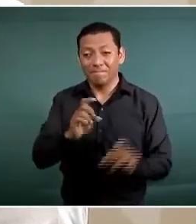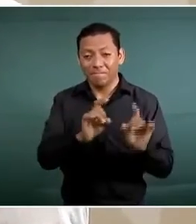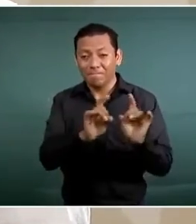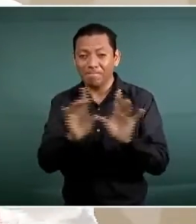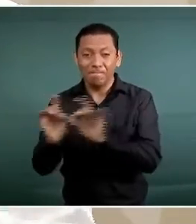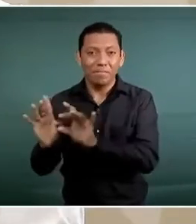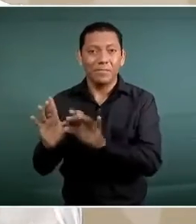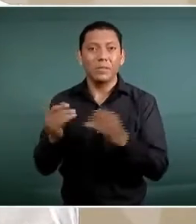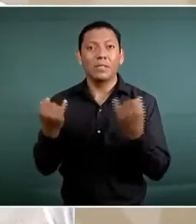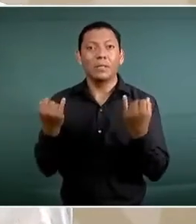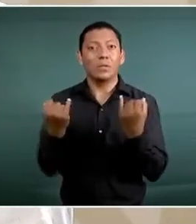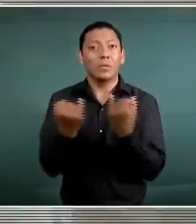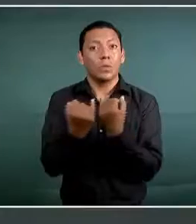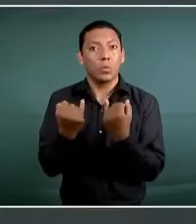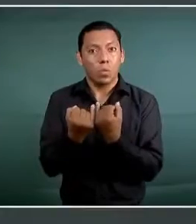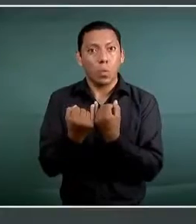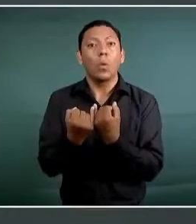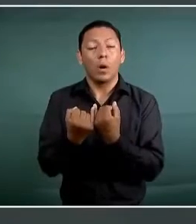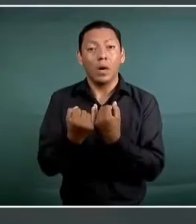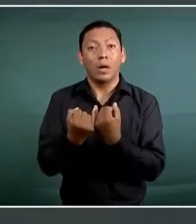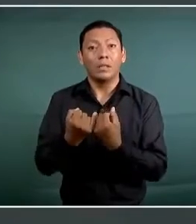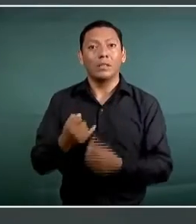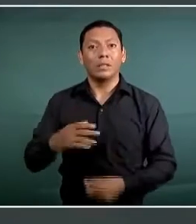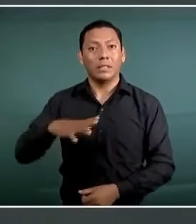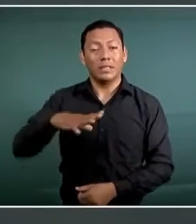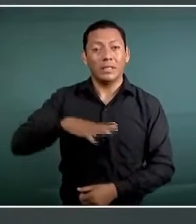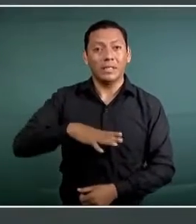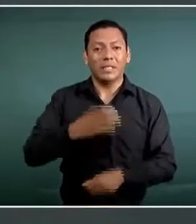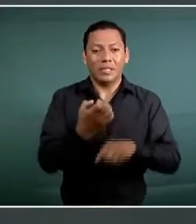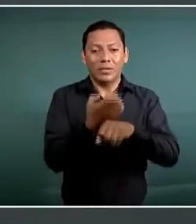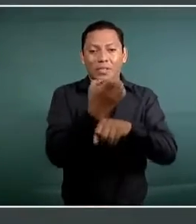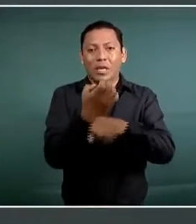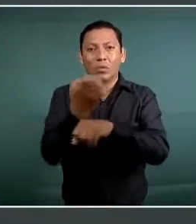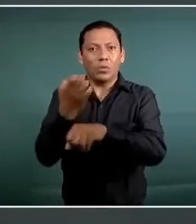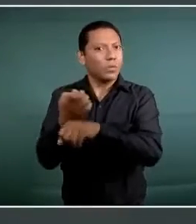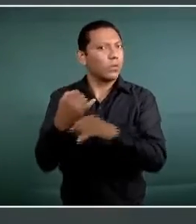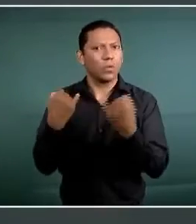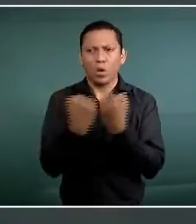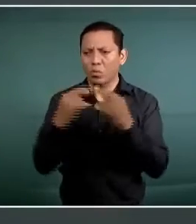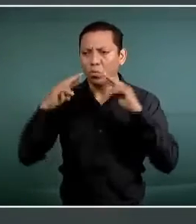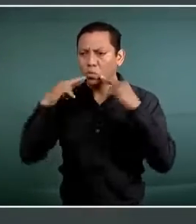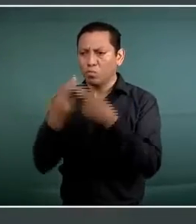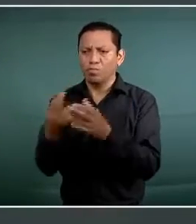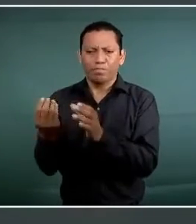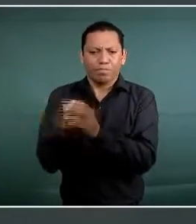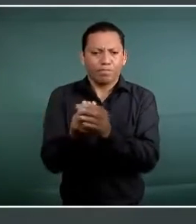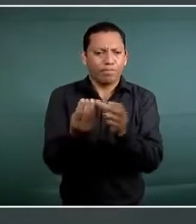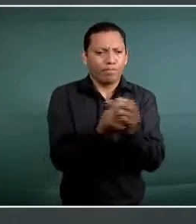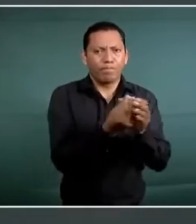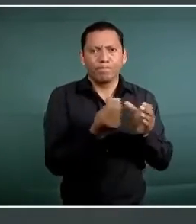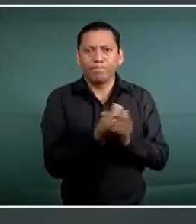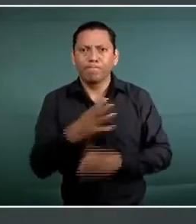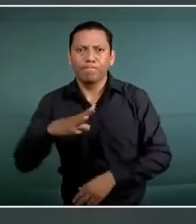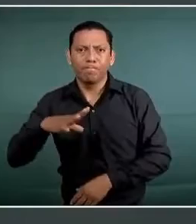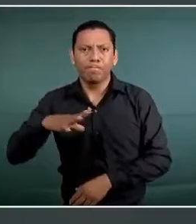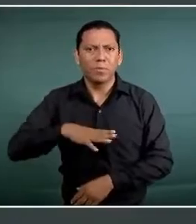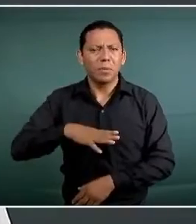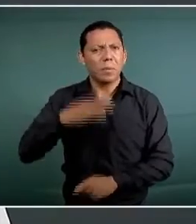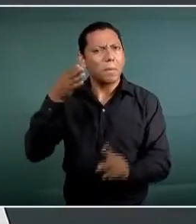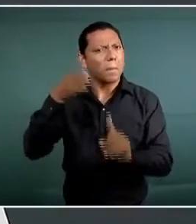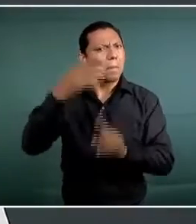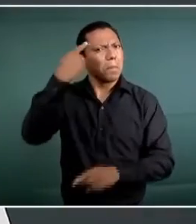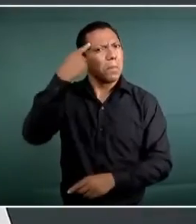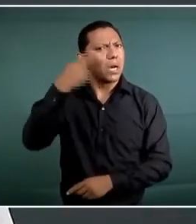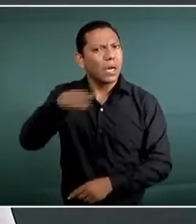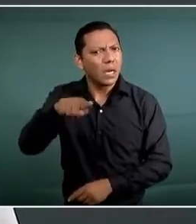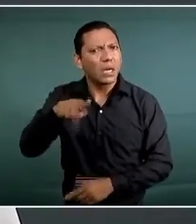Así también se replica en cada estado. Y el propósito es que se